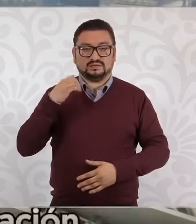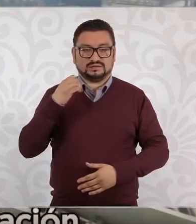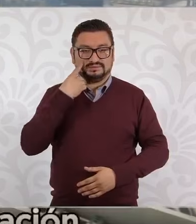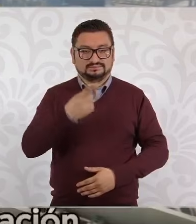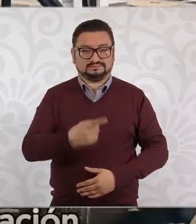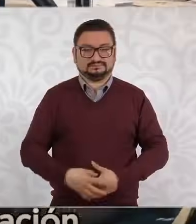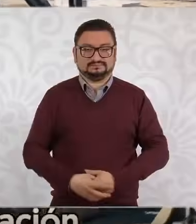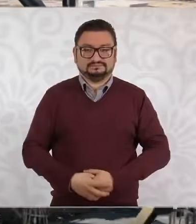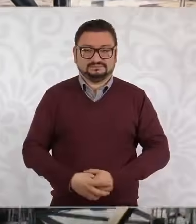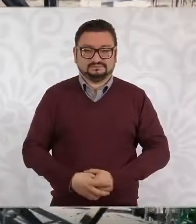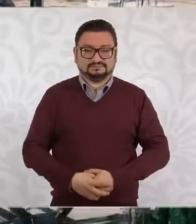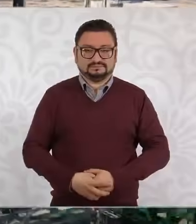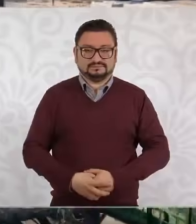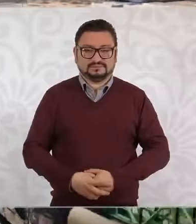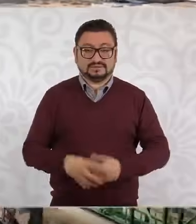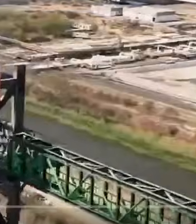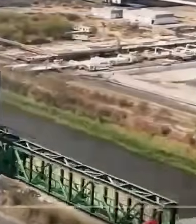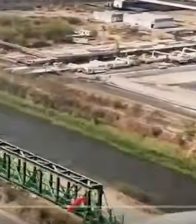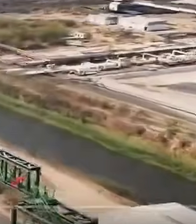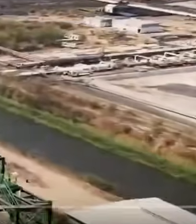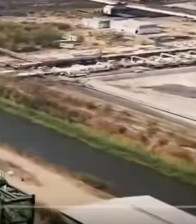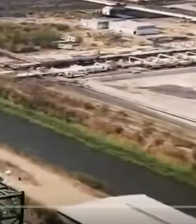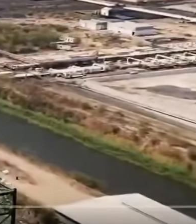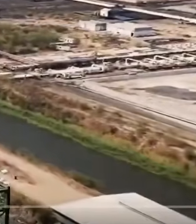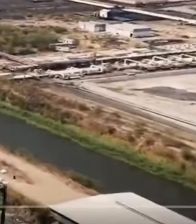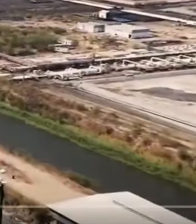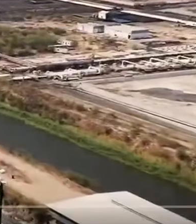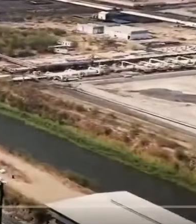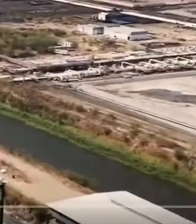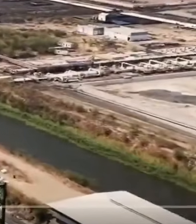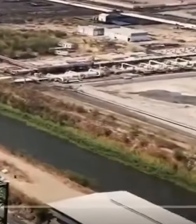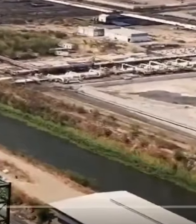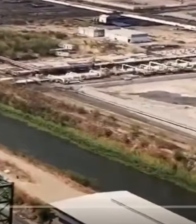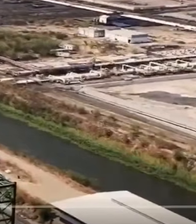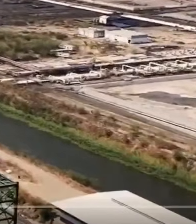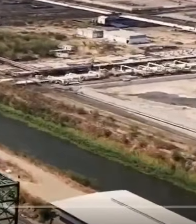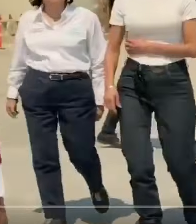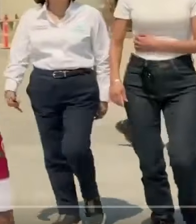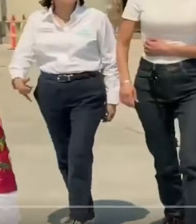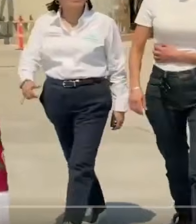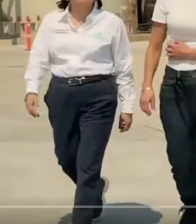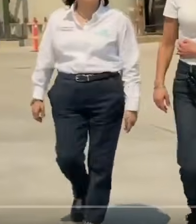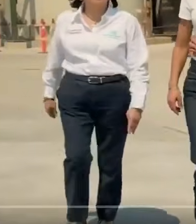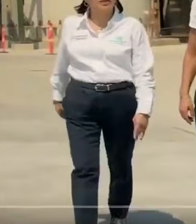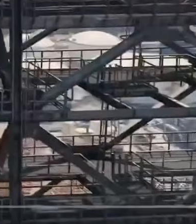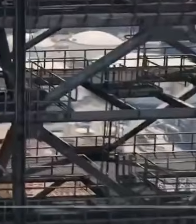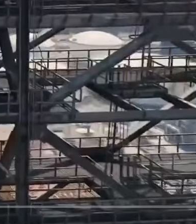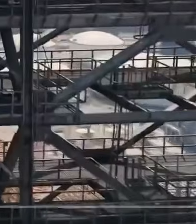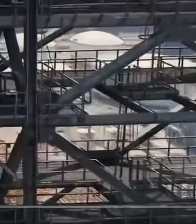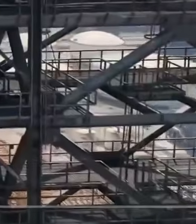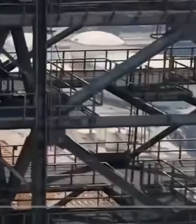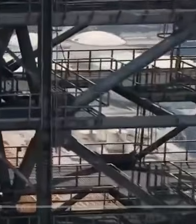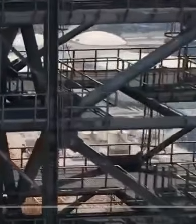de la torre de coquización que se está construyendo y ya tiene un avance del 76%. La refinería de